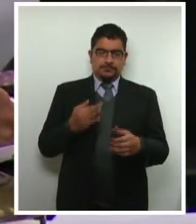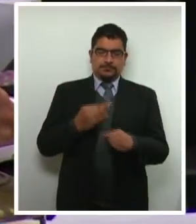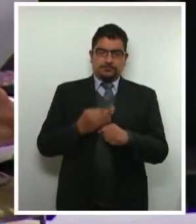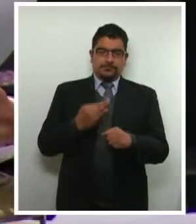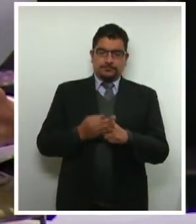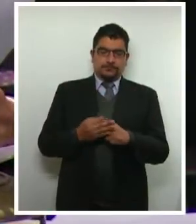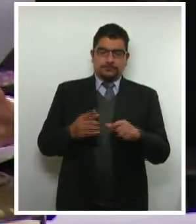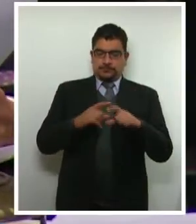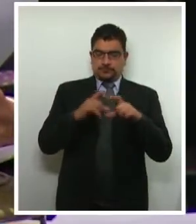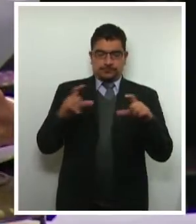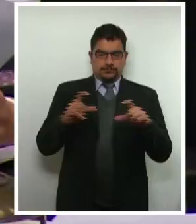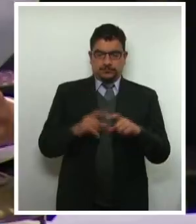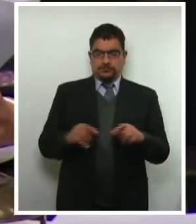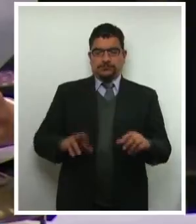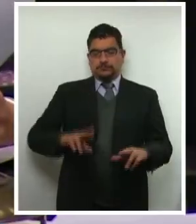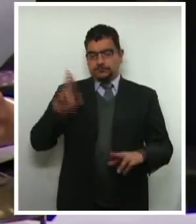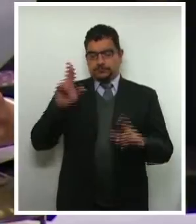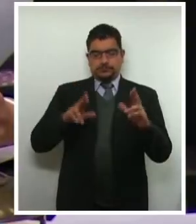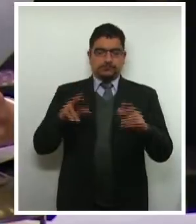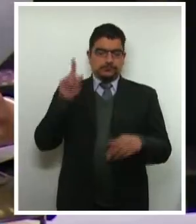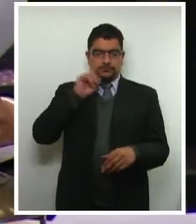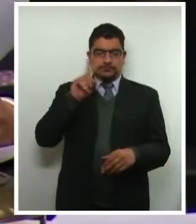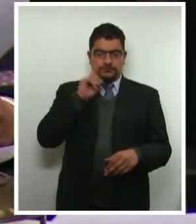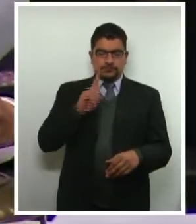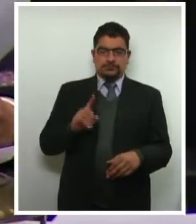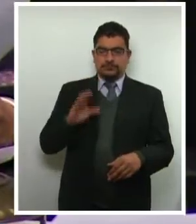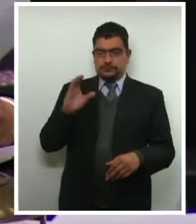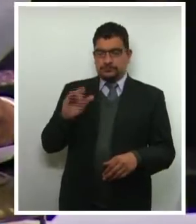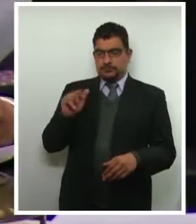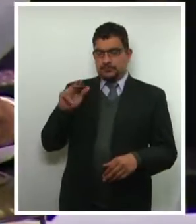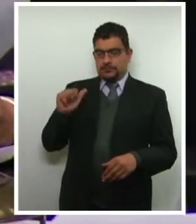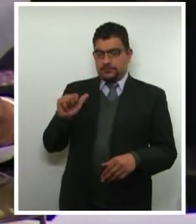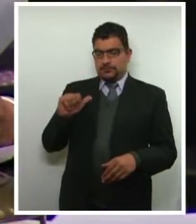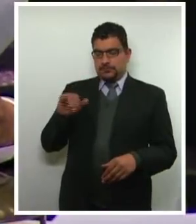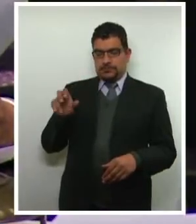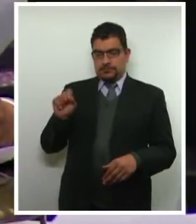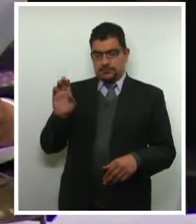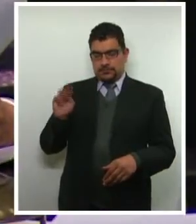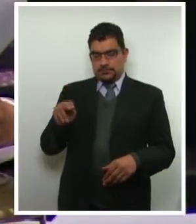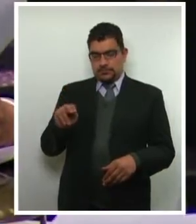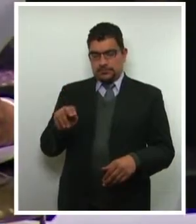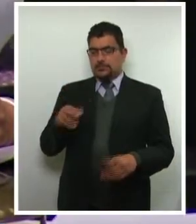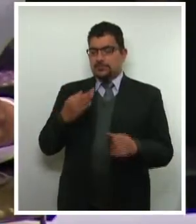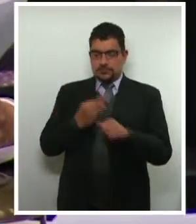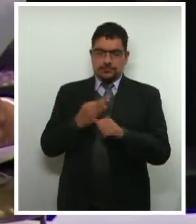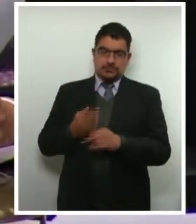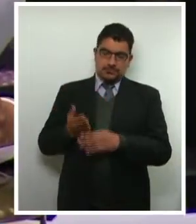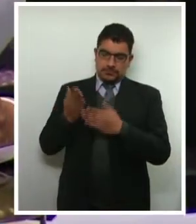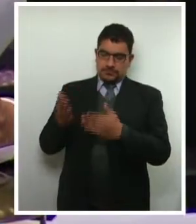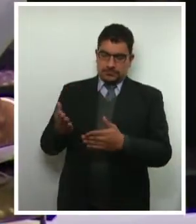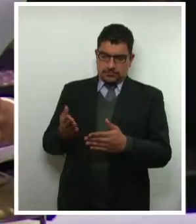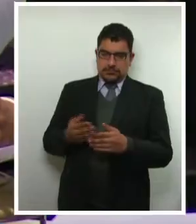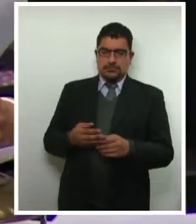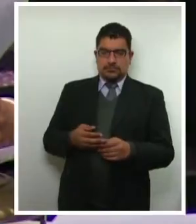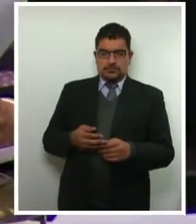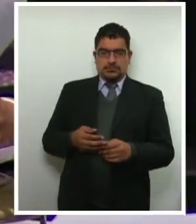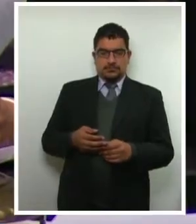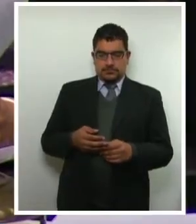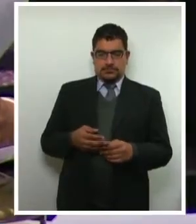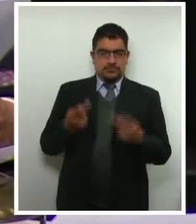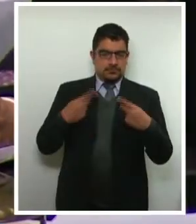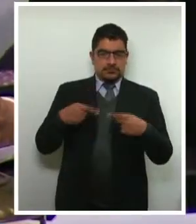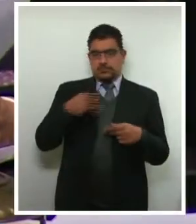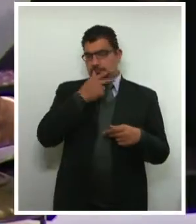de la participación de la diputada Clara Hussitman. Yo le propongo a